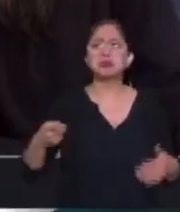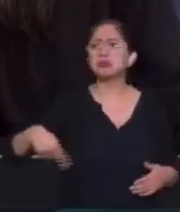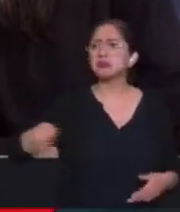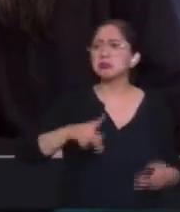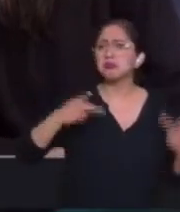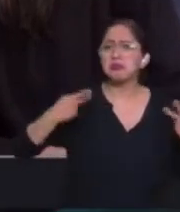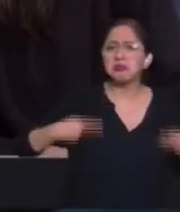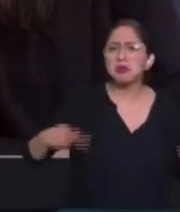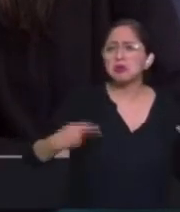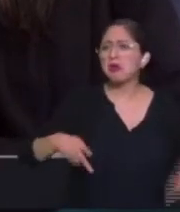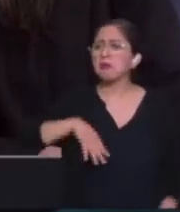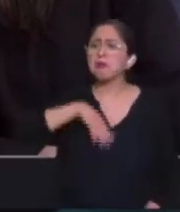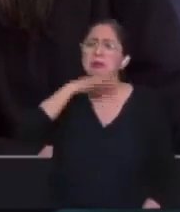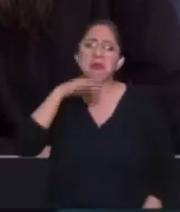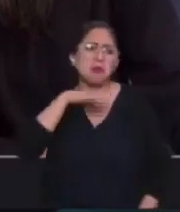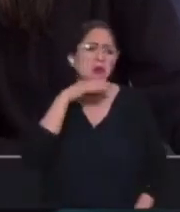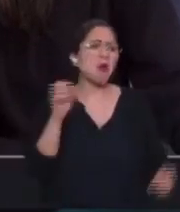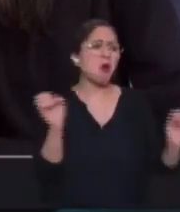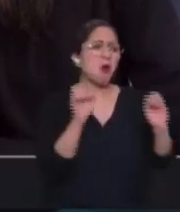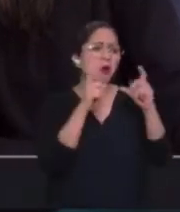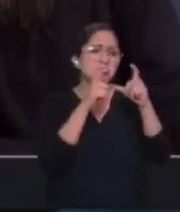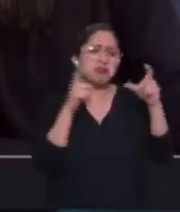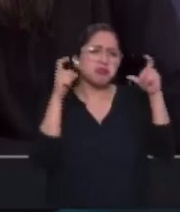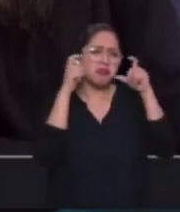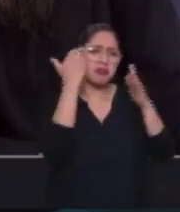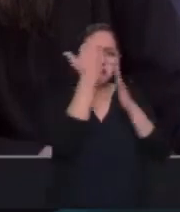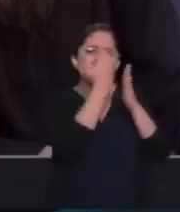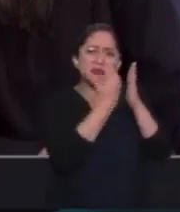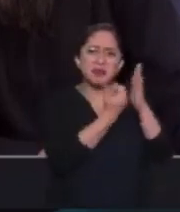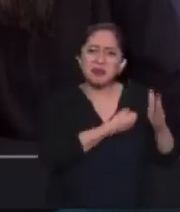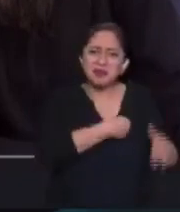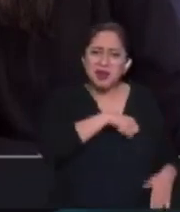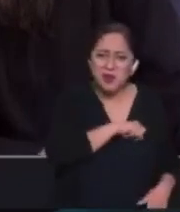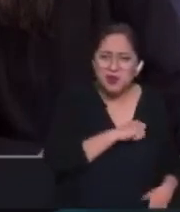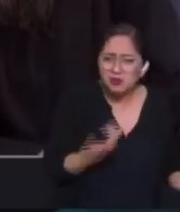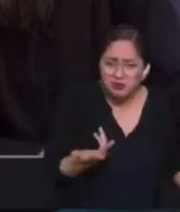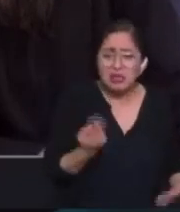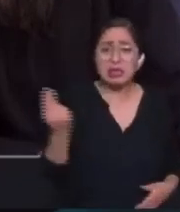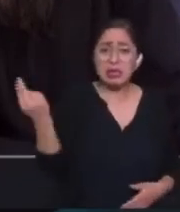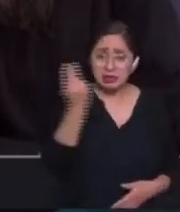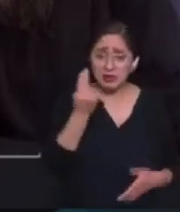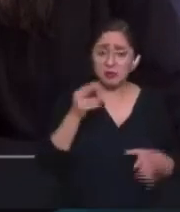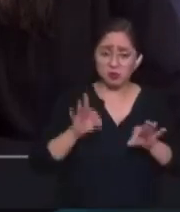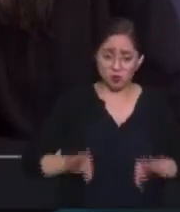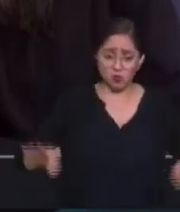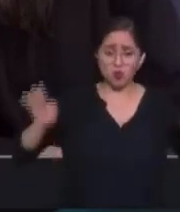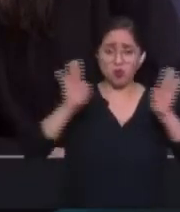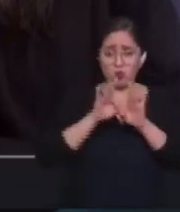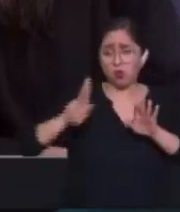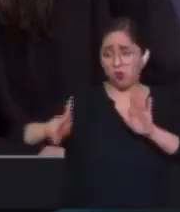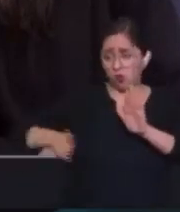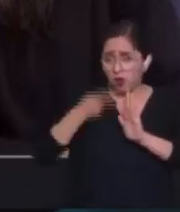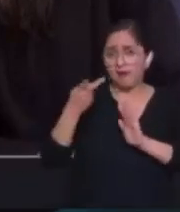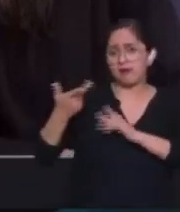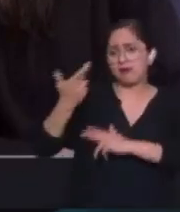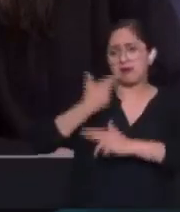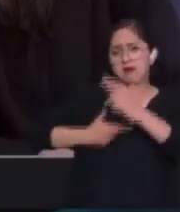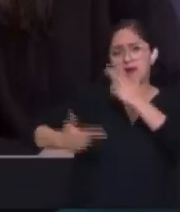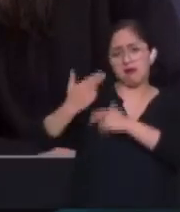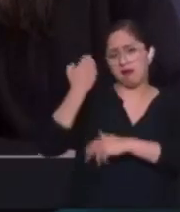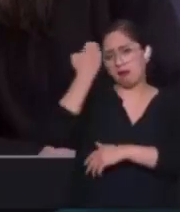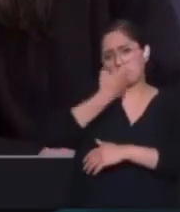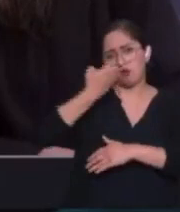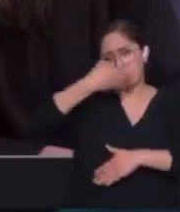las medidas sanitarias. ¿Es posible poder empezar a llevar a cabo estas actividades esenciales y tan necesarias como el regreso